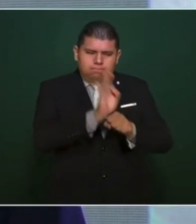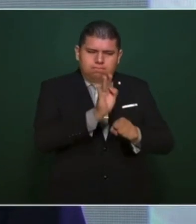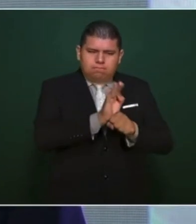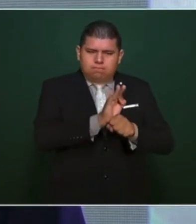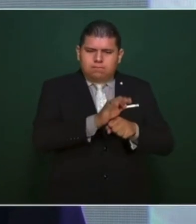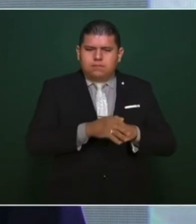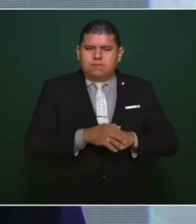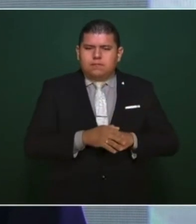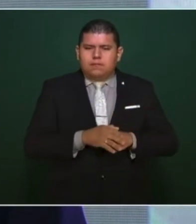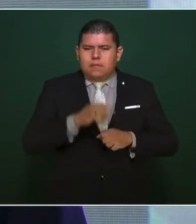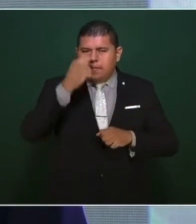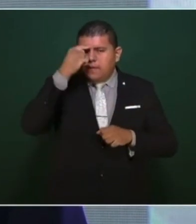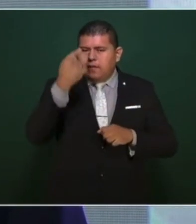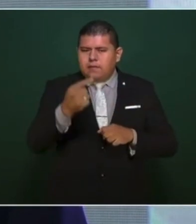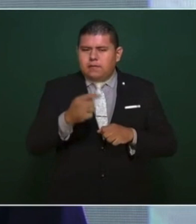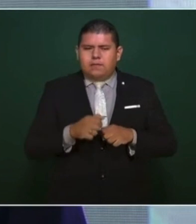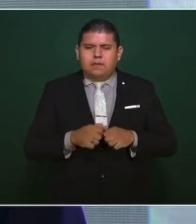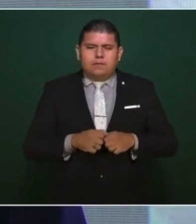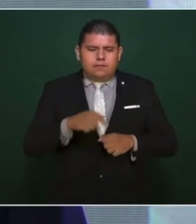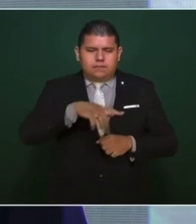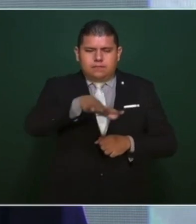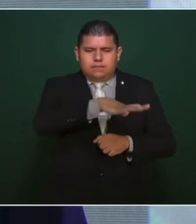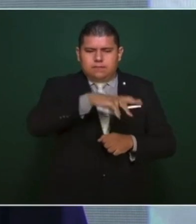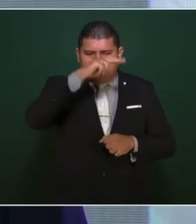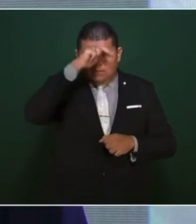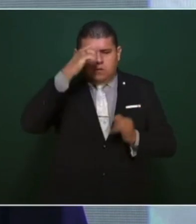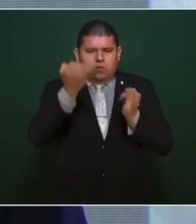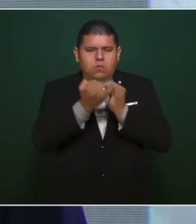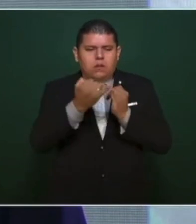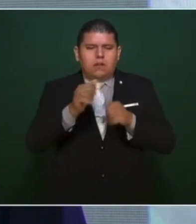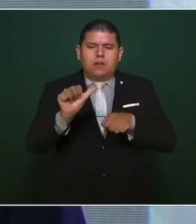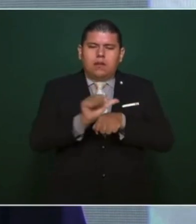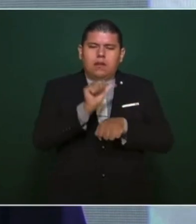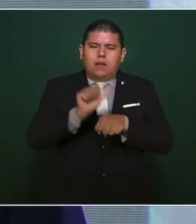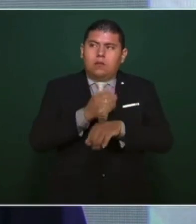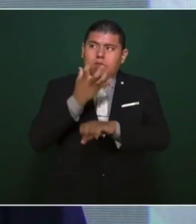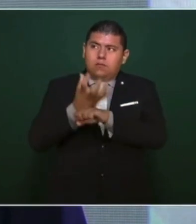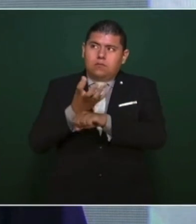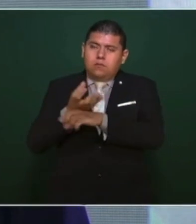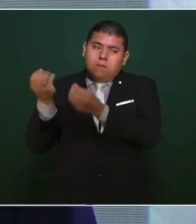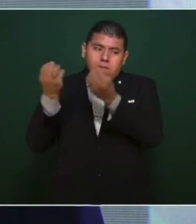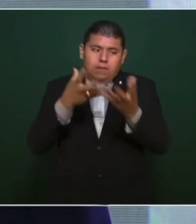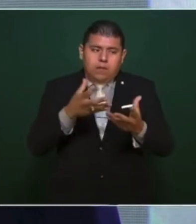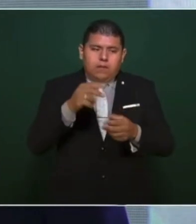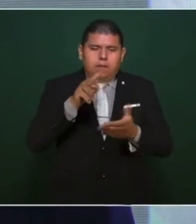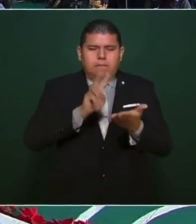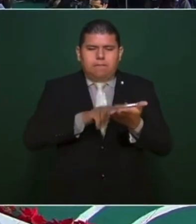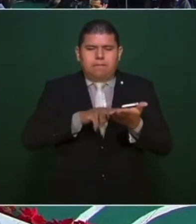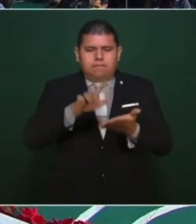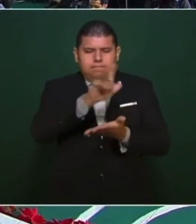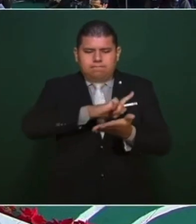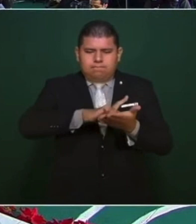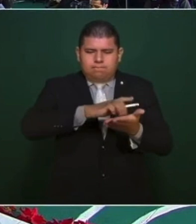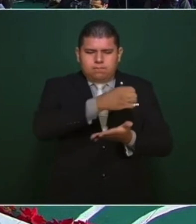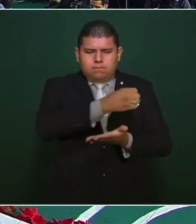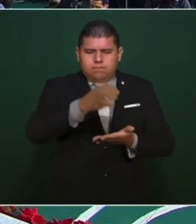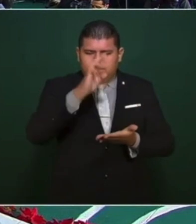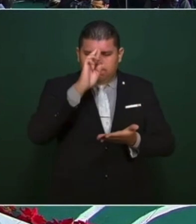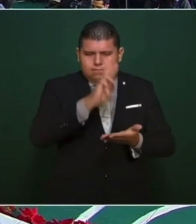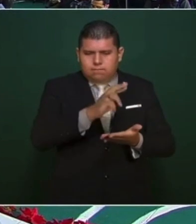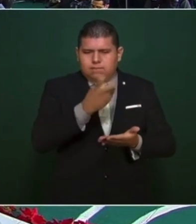para Nayarit, la regularización de los carros que tienen